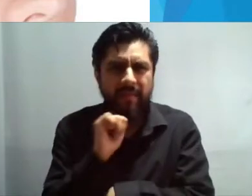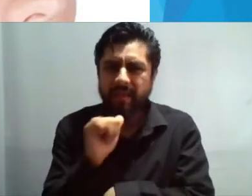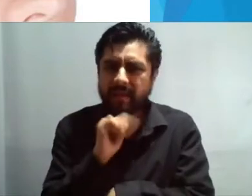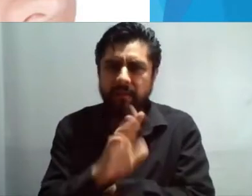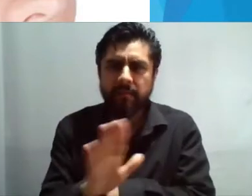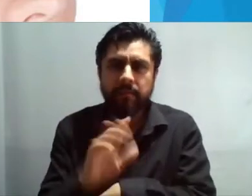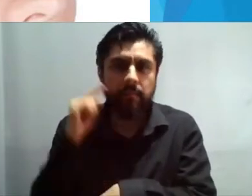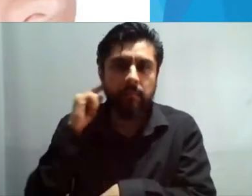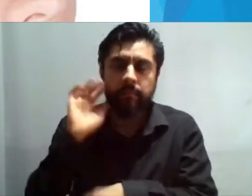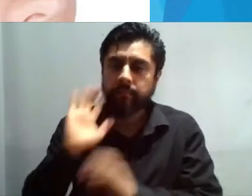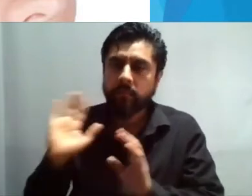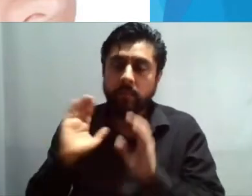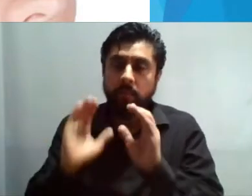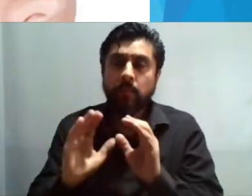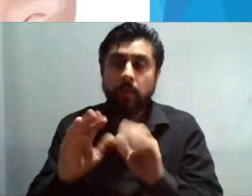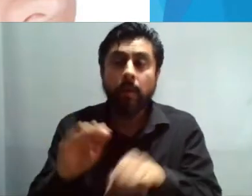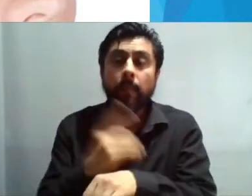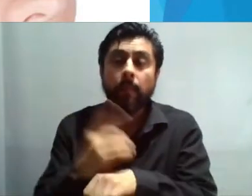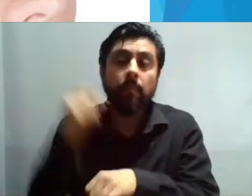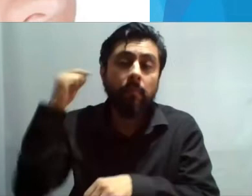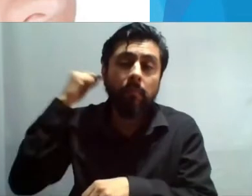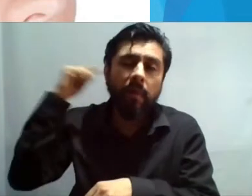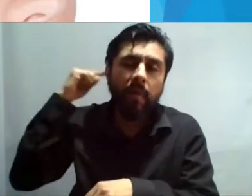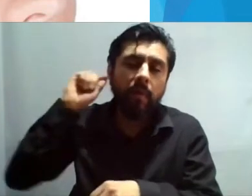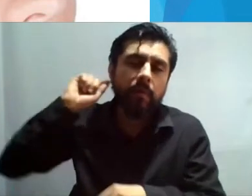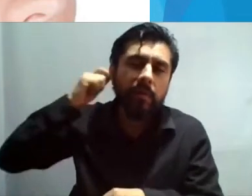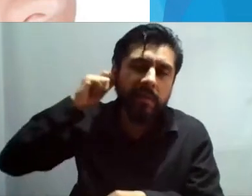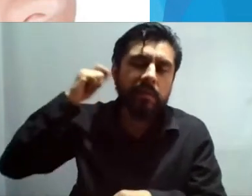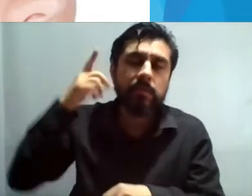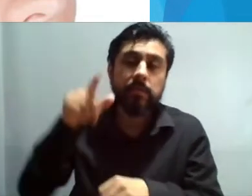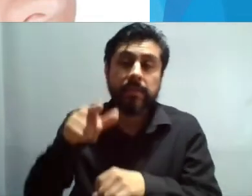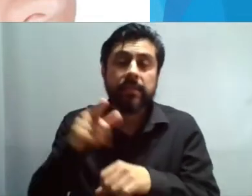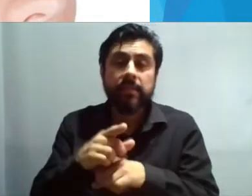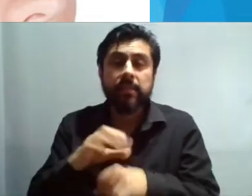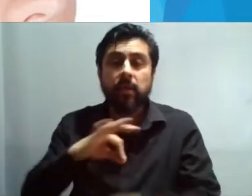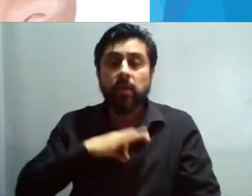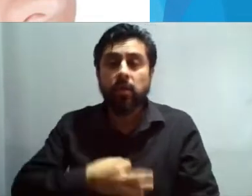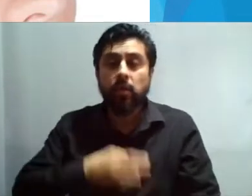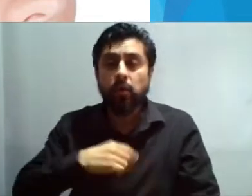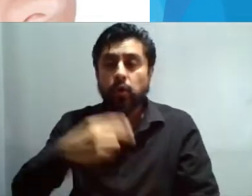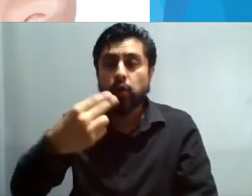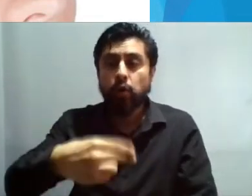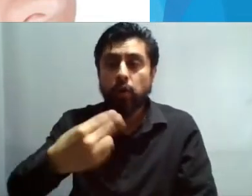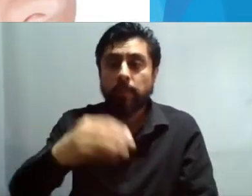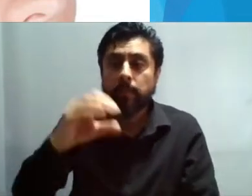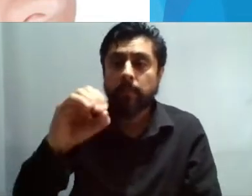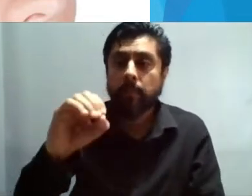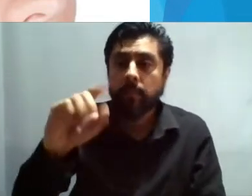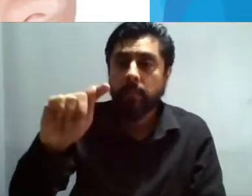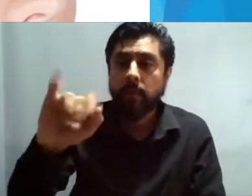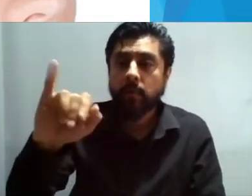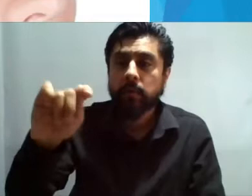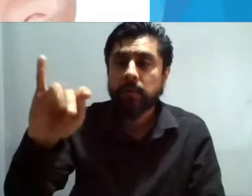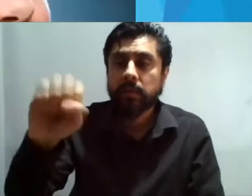una inflamación del conducto, se llama otitis externa o una infección externa del oído. Damos